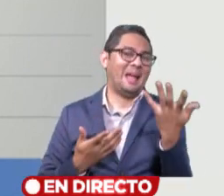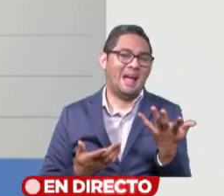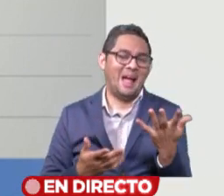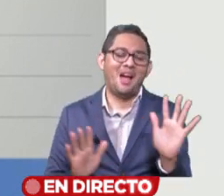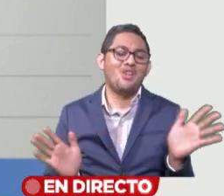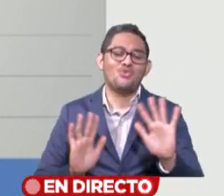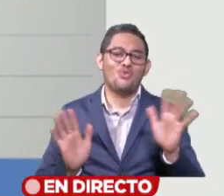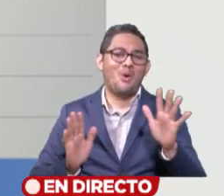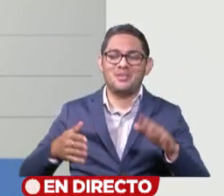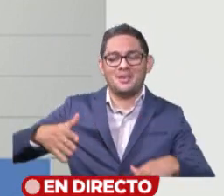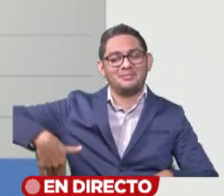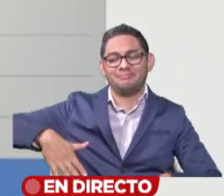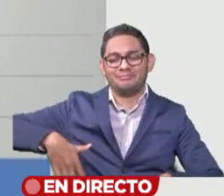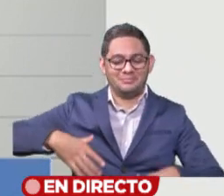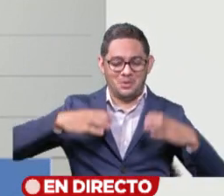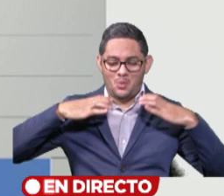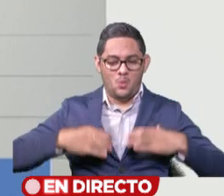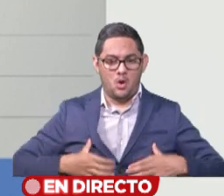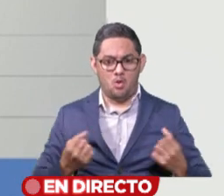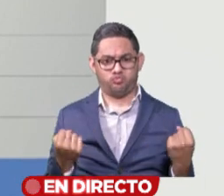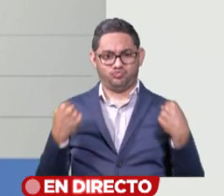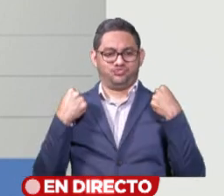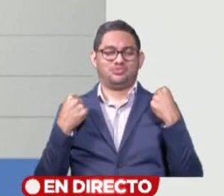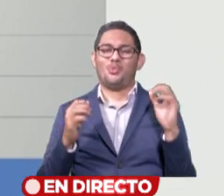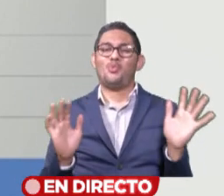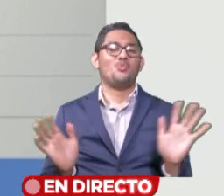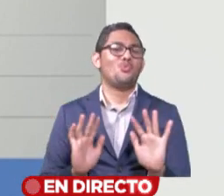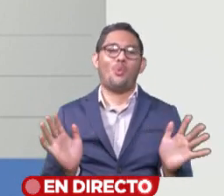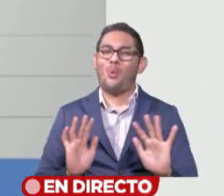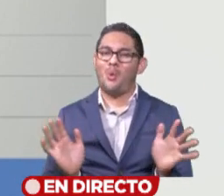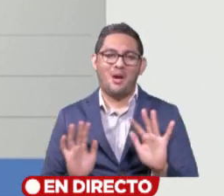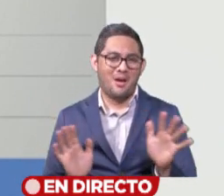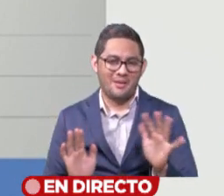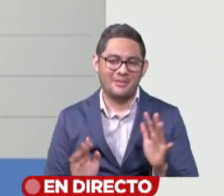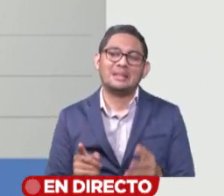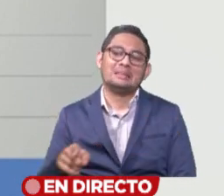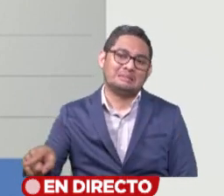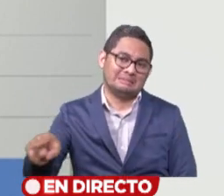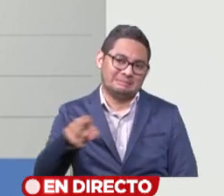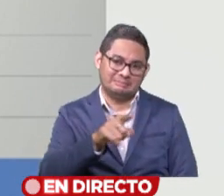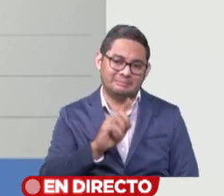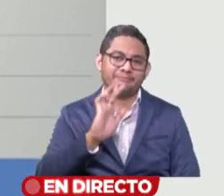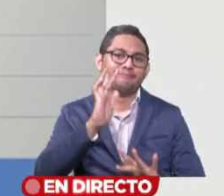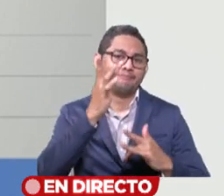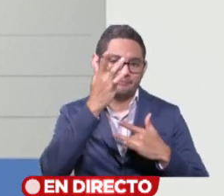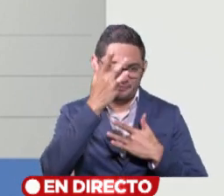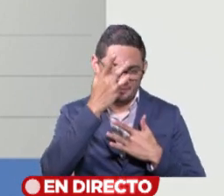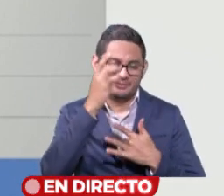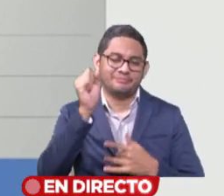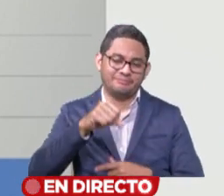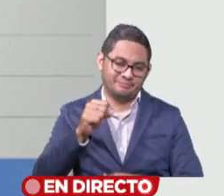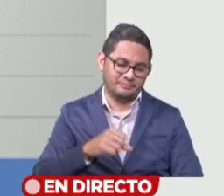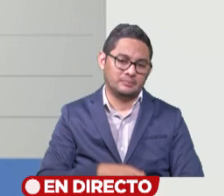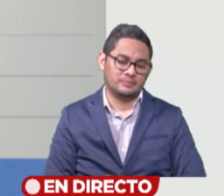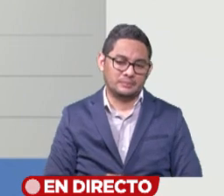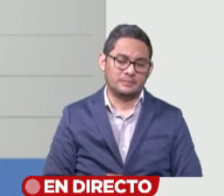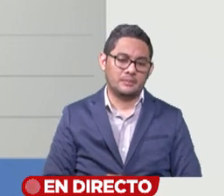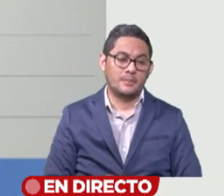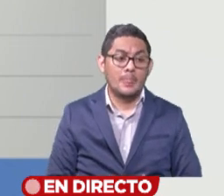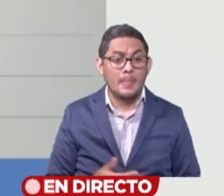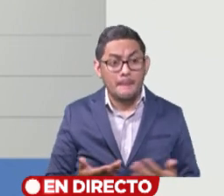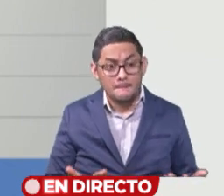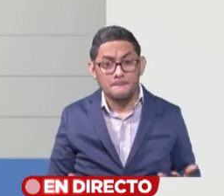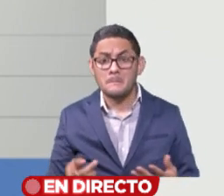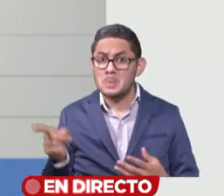adecuada, y es la razón por la cual ellos han desarrollado un PCR positivo y sintomatología y un PCR positivo. Así que